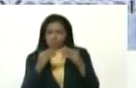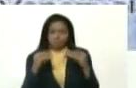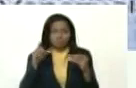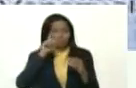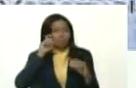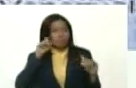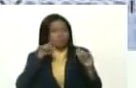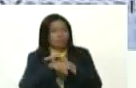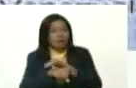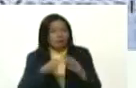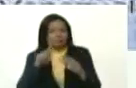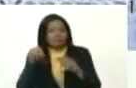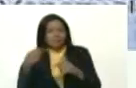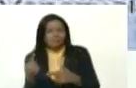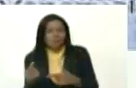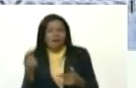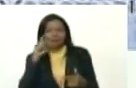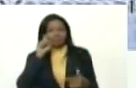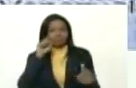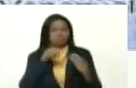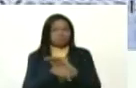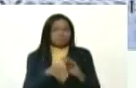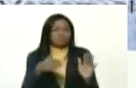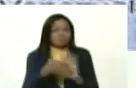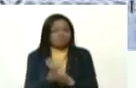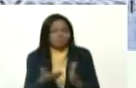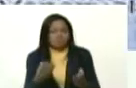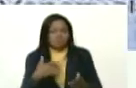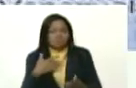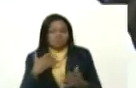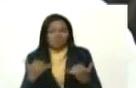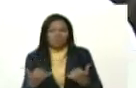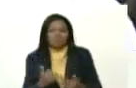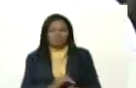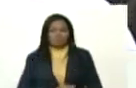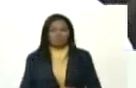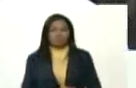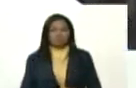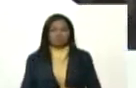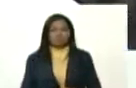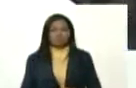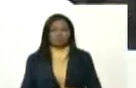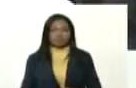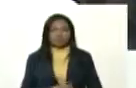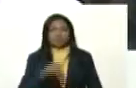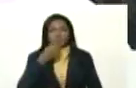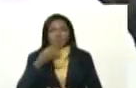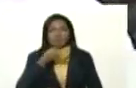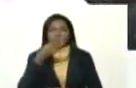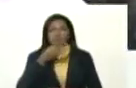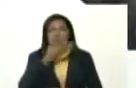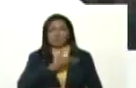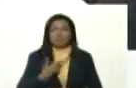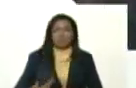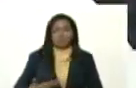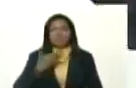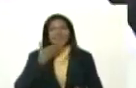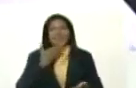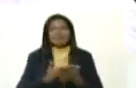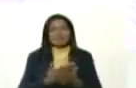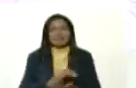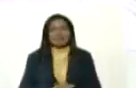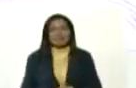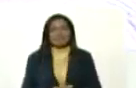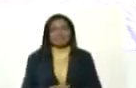cuéntame después del parto, cuéntamelo todo. ¿Cómo estás ahora? Cuéntamelo. Buenas tardes, señor presidente. Muchísimas Acerca gracias. Si te dejan